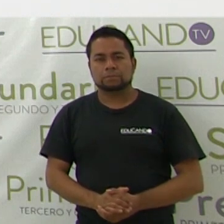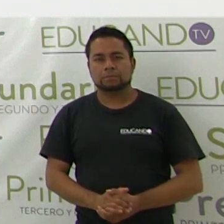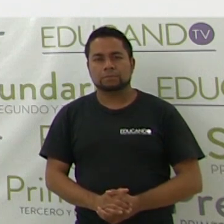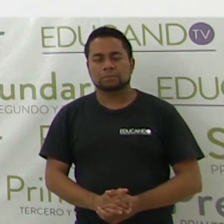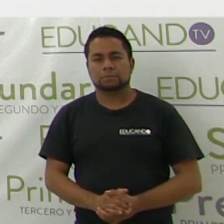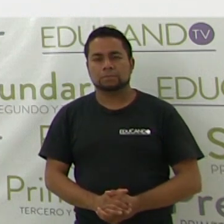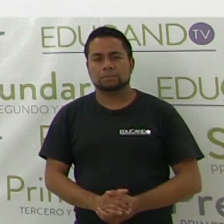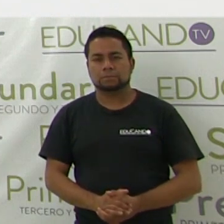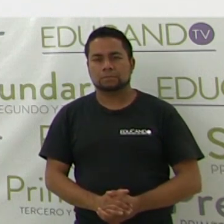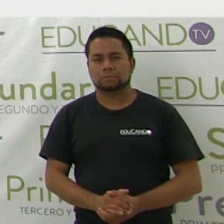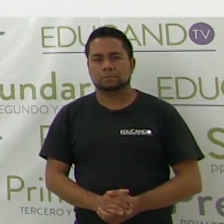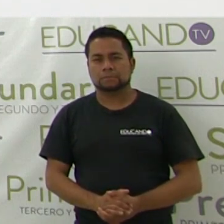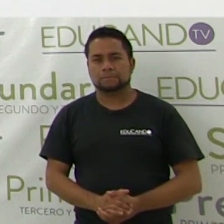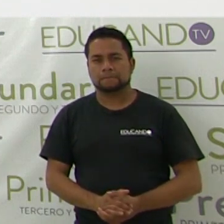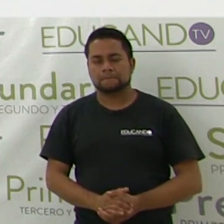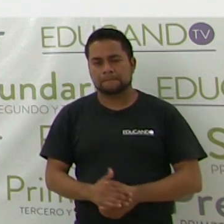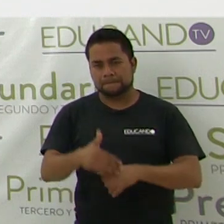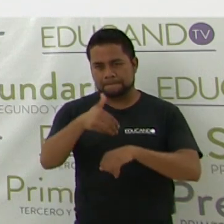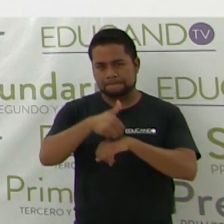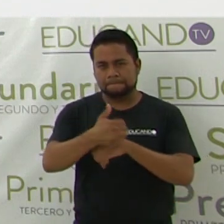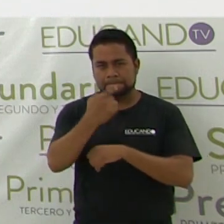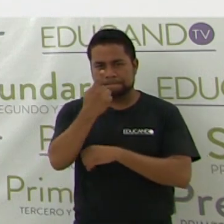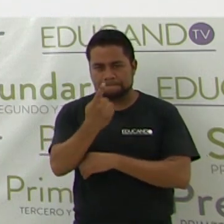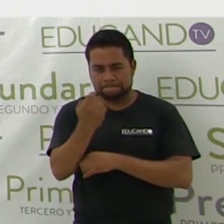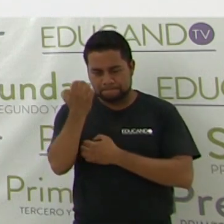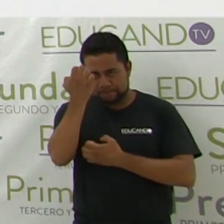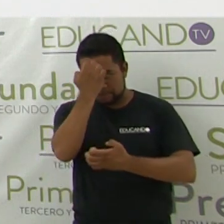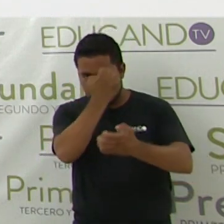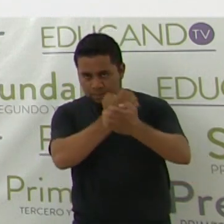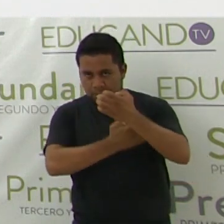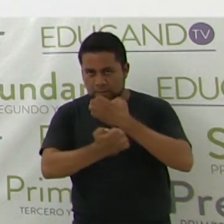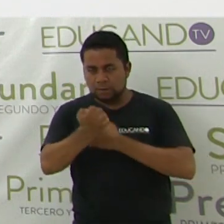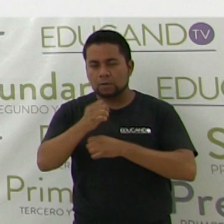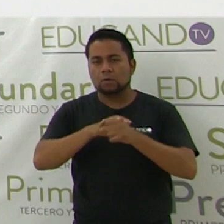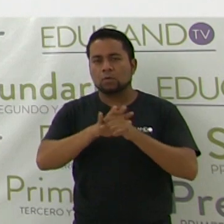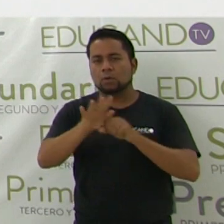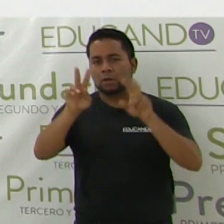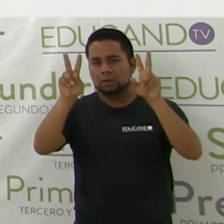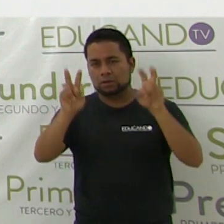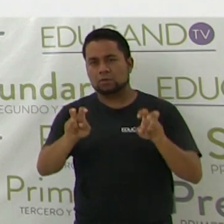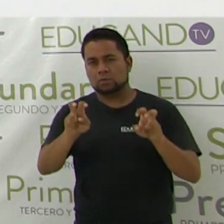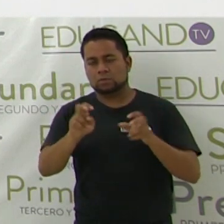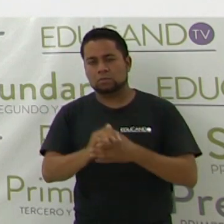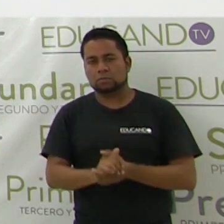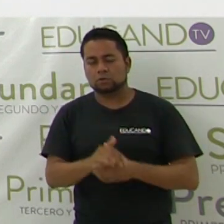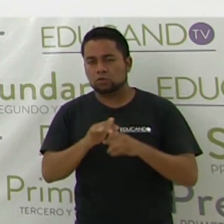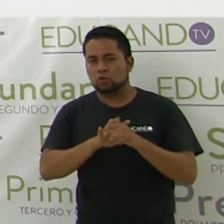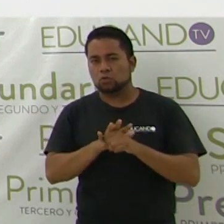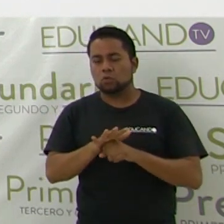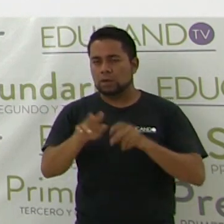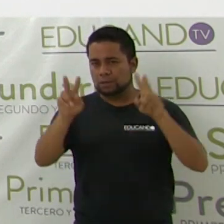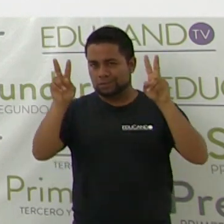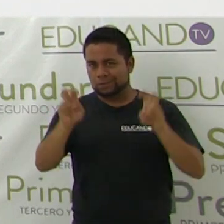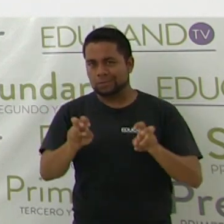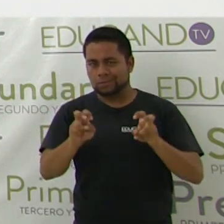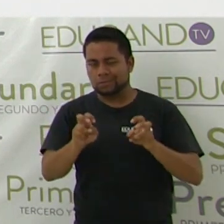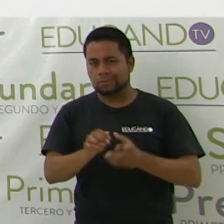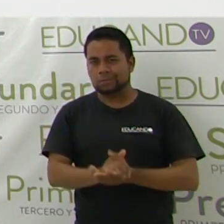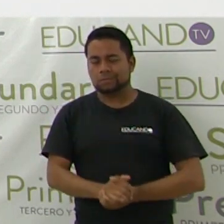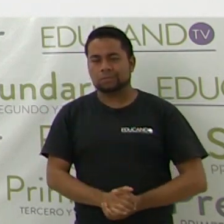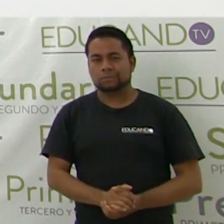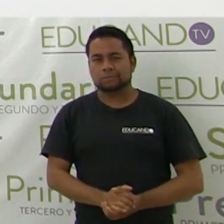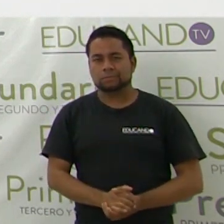Bien, uno, analizar el título ¿Cuál es el título?